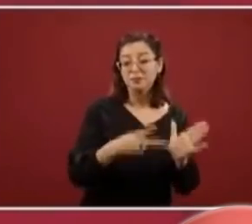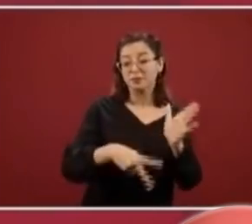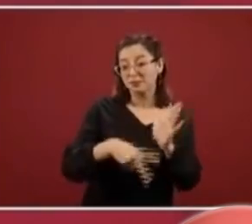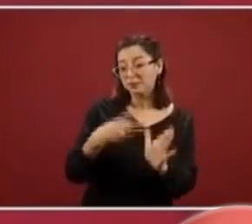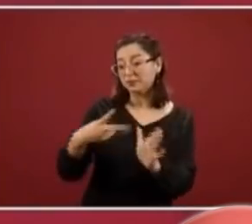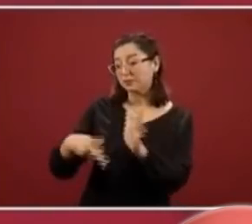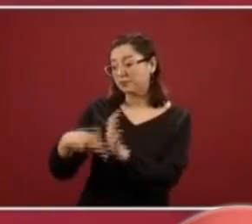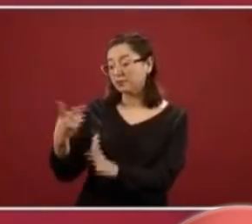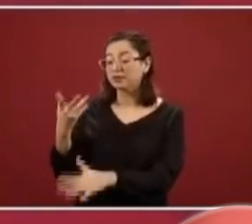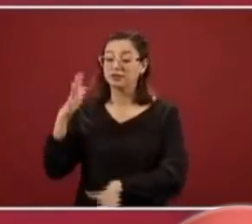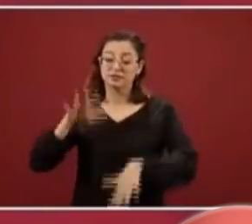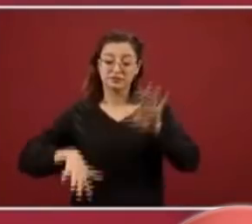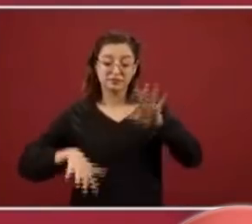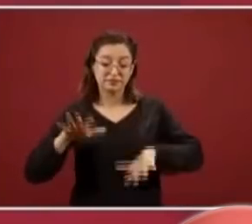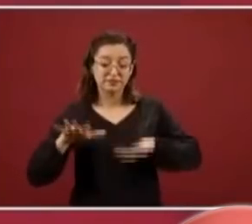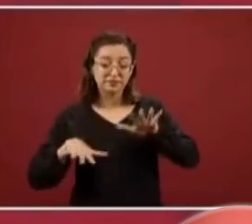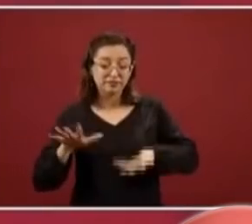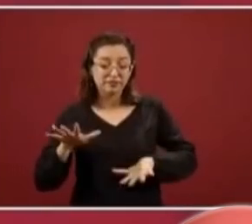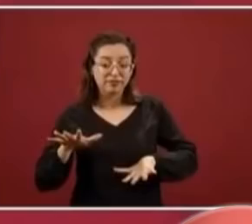acciones